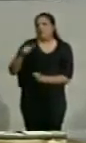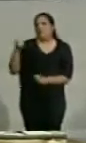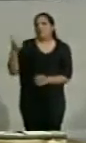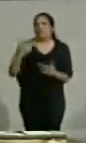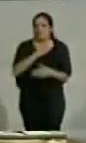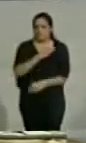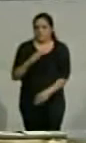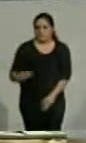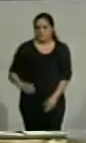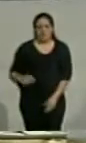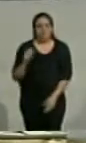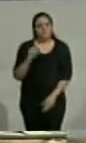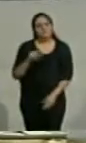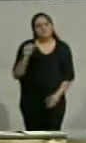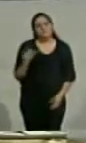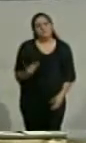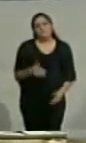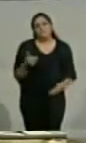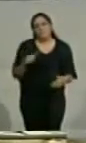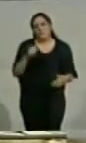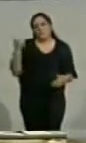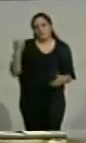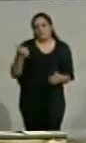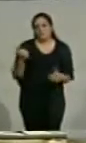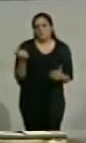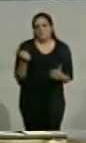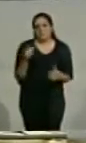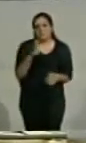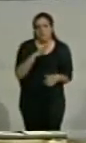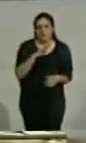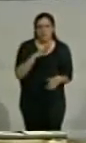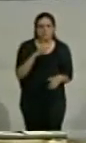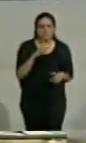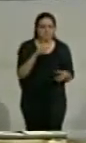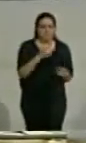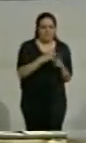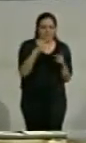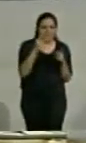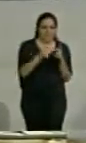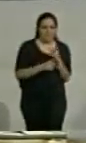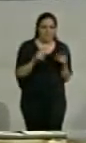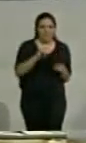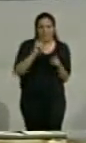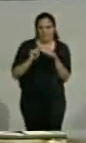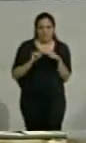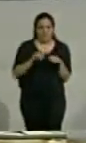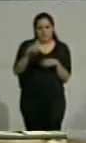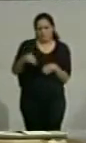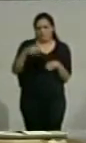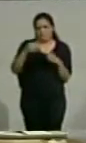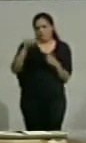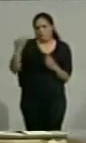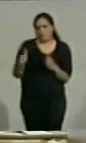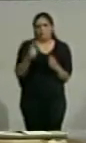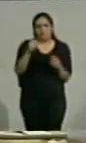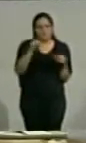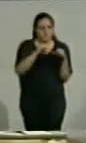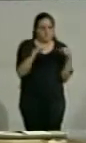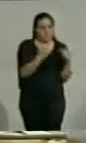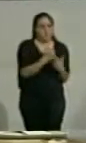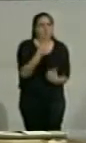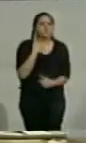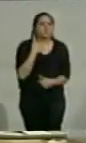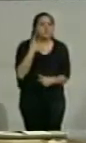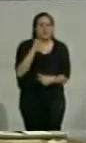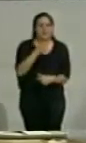las prebendas que, como actores públicos de elección popular, muchos de ustedes y los partidos que representan han